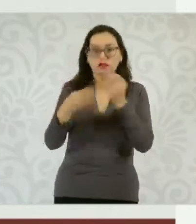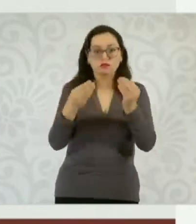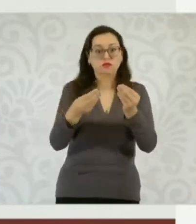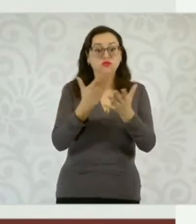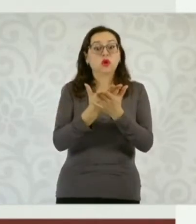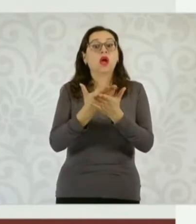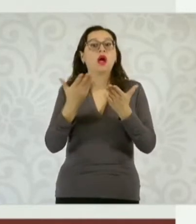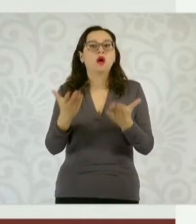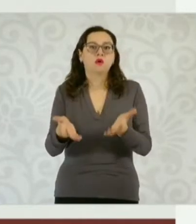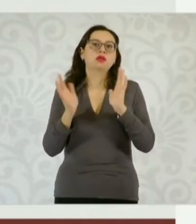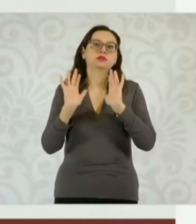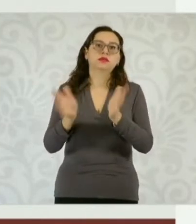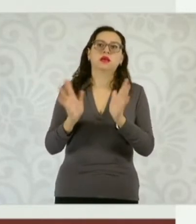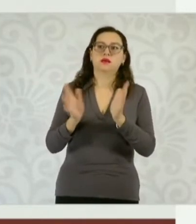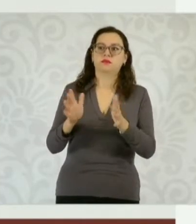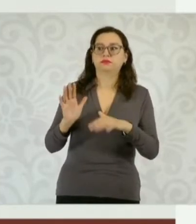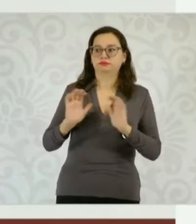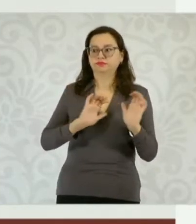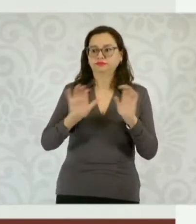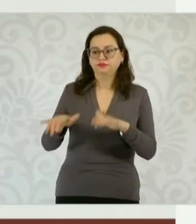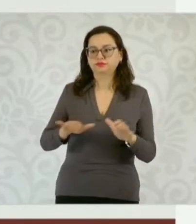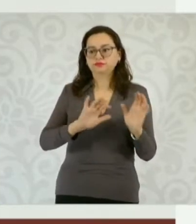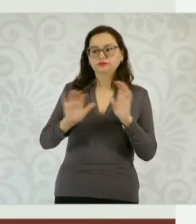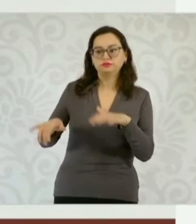cubrir porque iniciamos desde